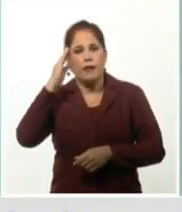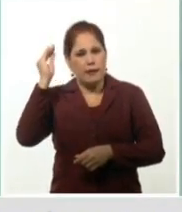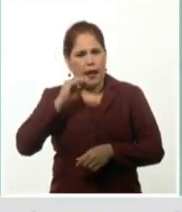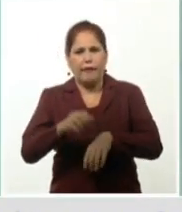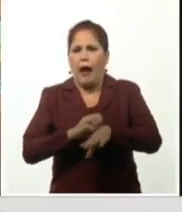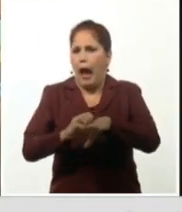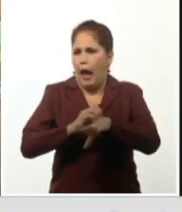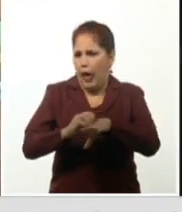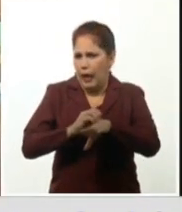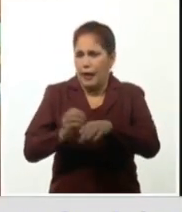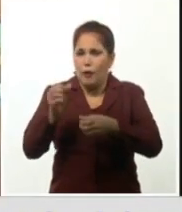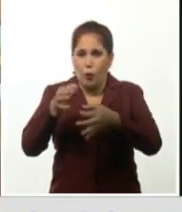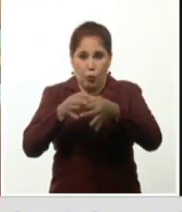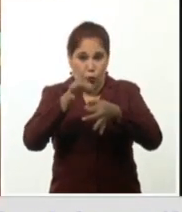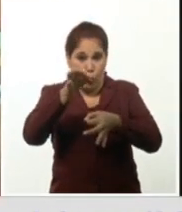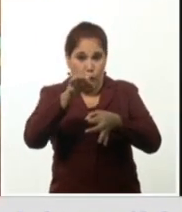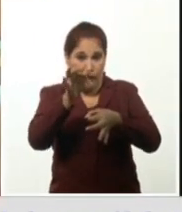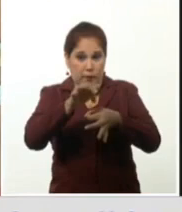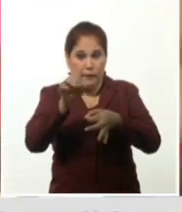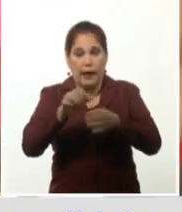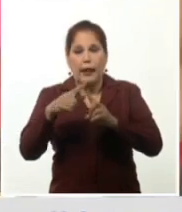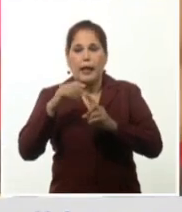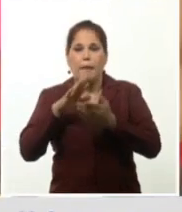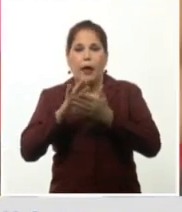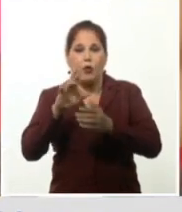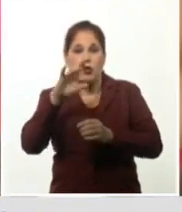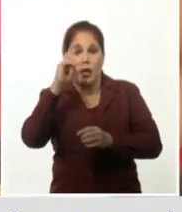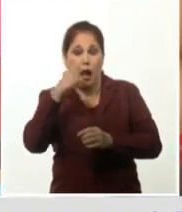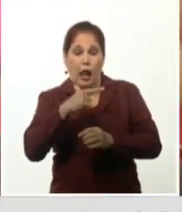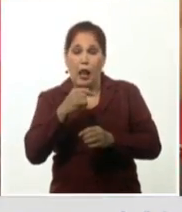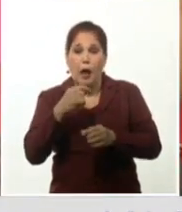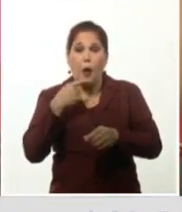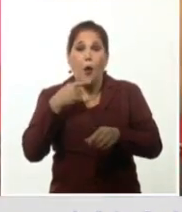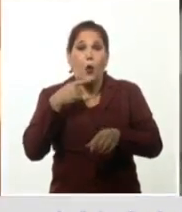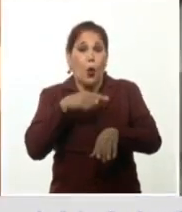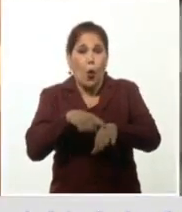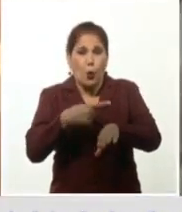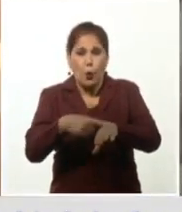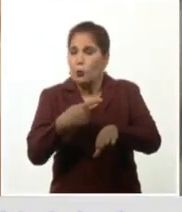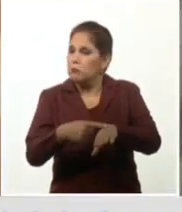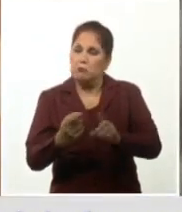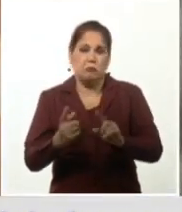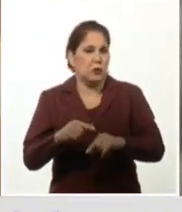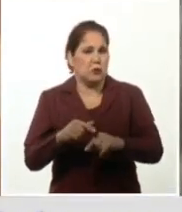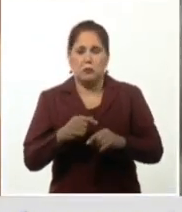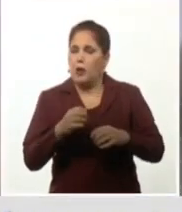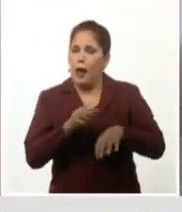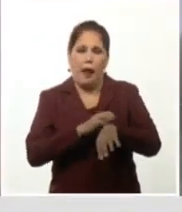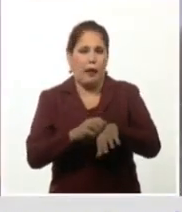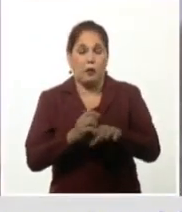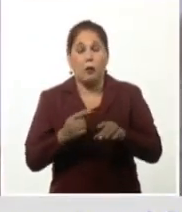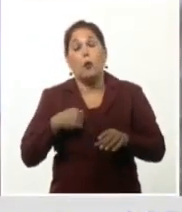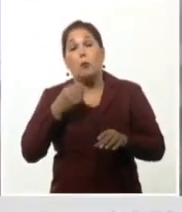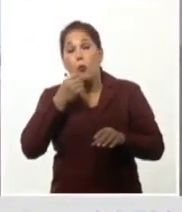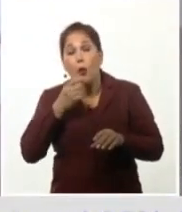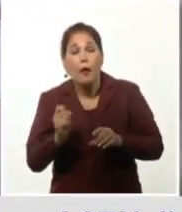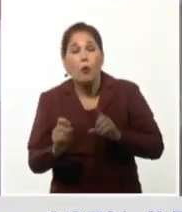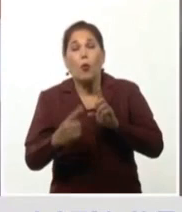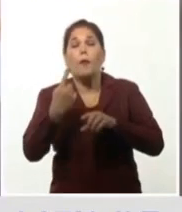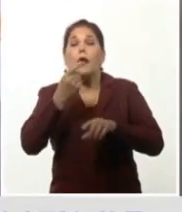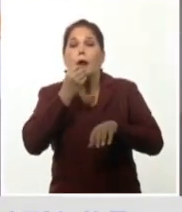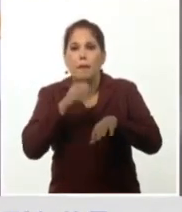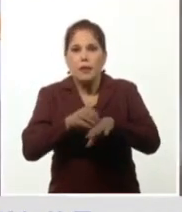algún componente de la vacuna, por ejemplo el timerosal, no se deben vacunar, pero hay personas que pueden no saber que son alérgicos y puede ocurrir una